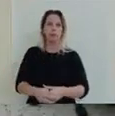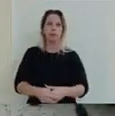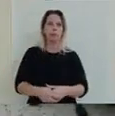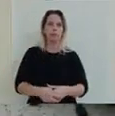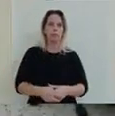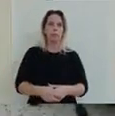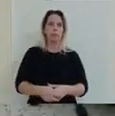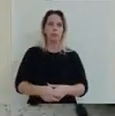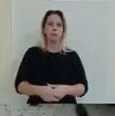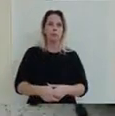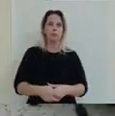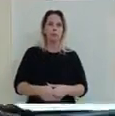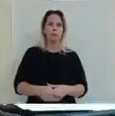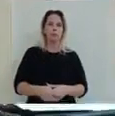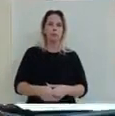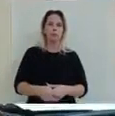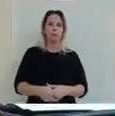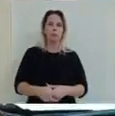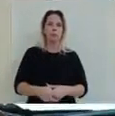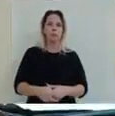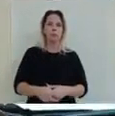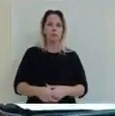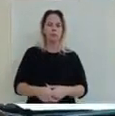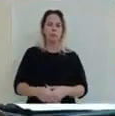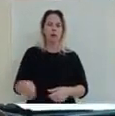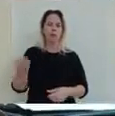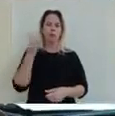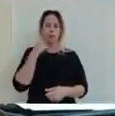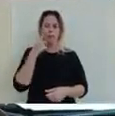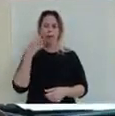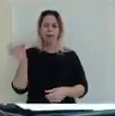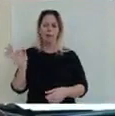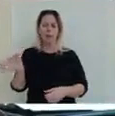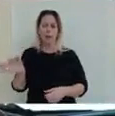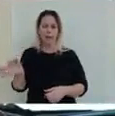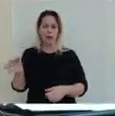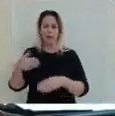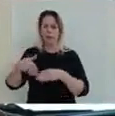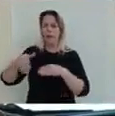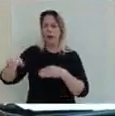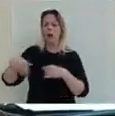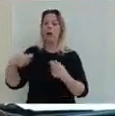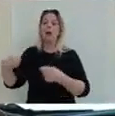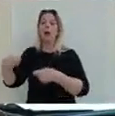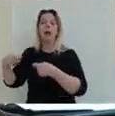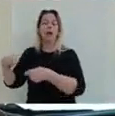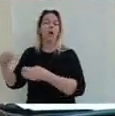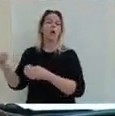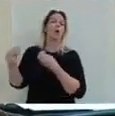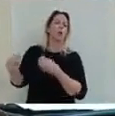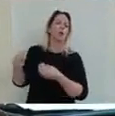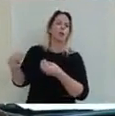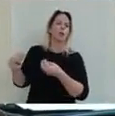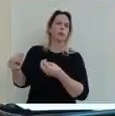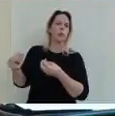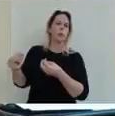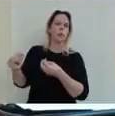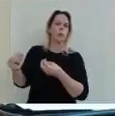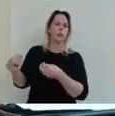ya tiene que haber, digamos, alguna idea de cómo se van a gastar esos 6 millones que se recibieron en abril, si es que ya no se